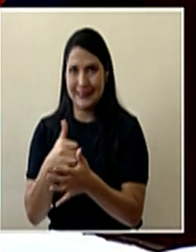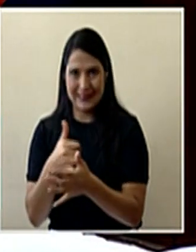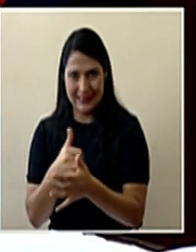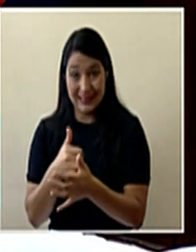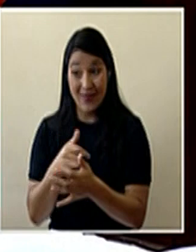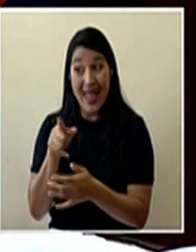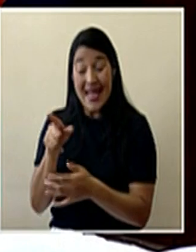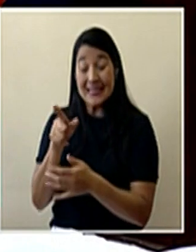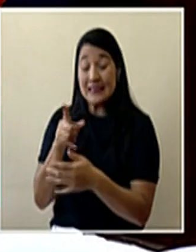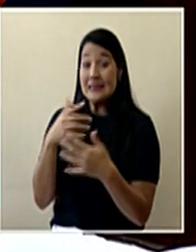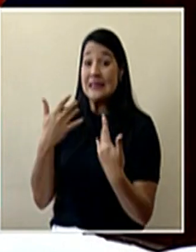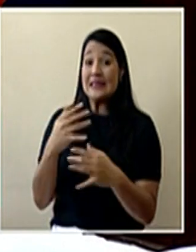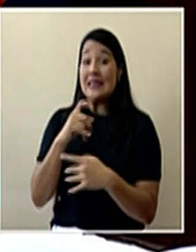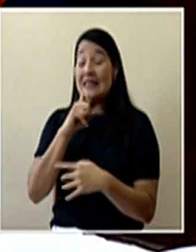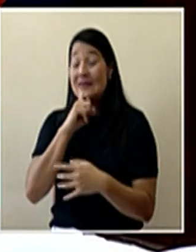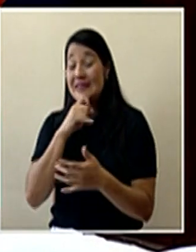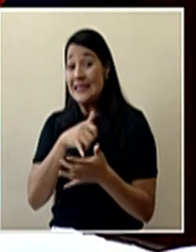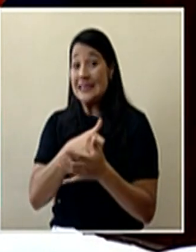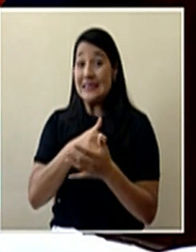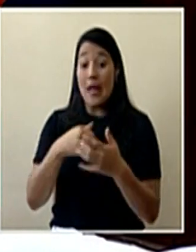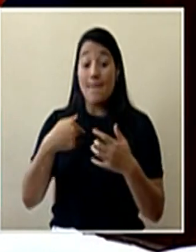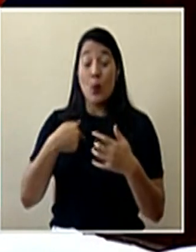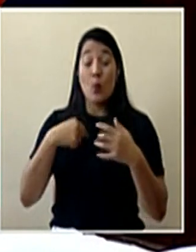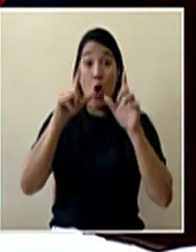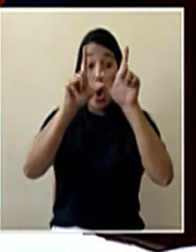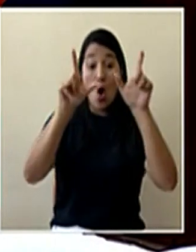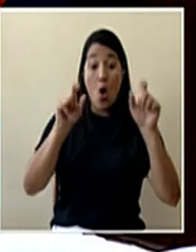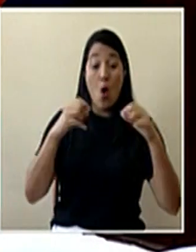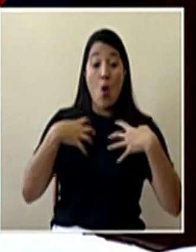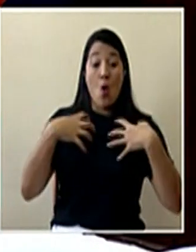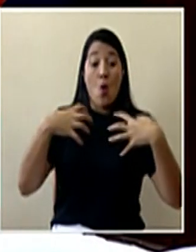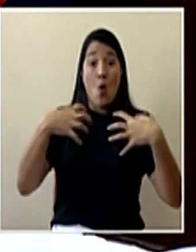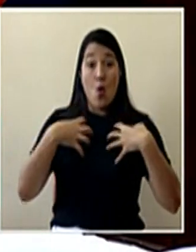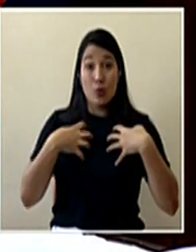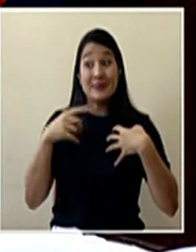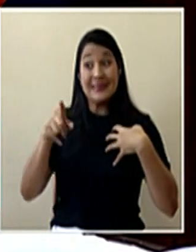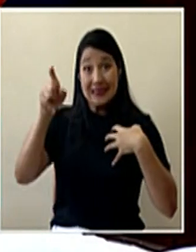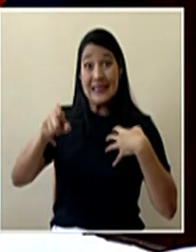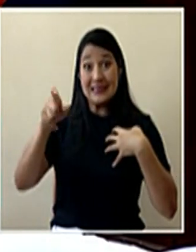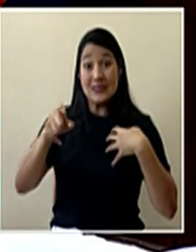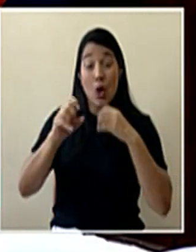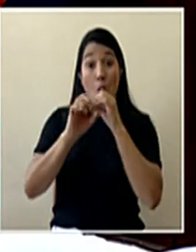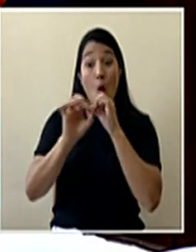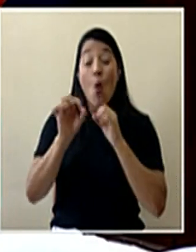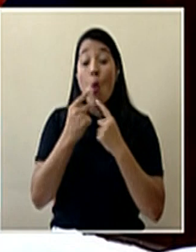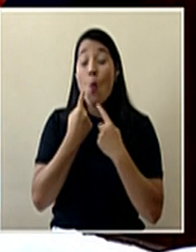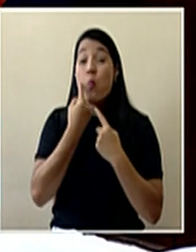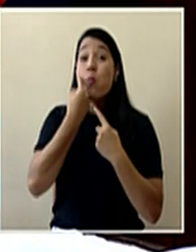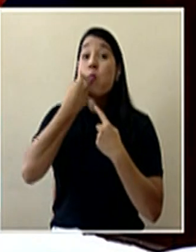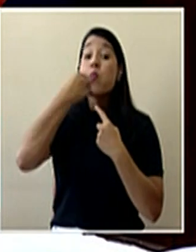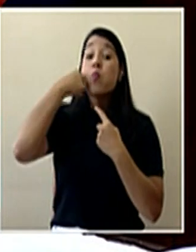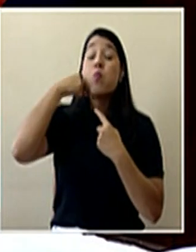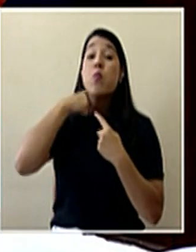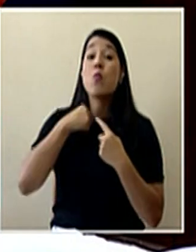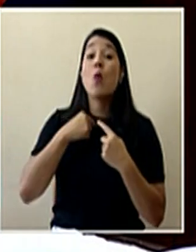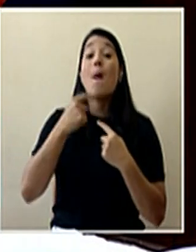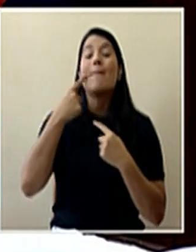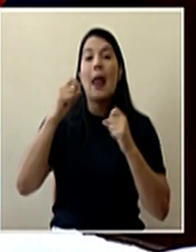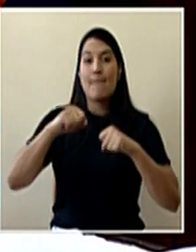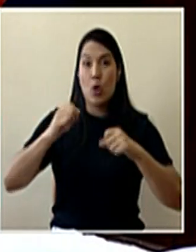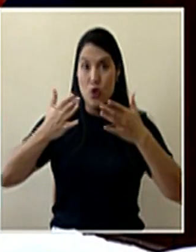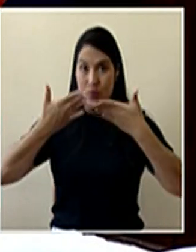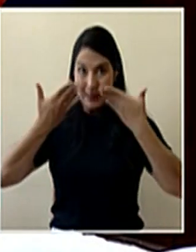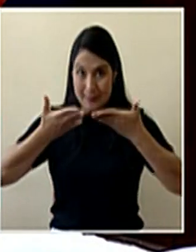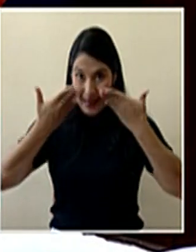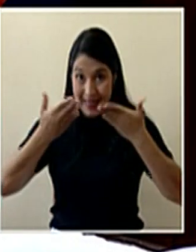vista pulmonar, requirió intubación, requirió que le pusiéramos un tubo por la boca para poder respirar e inclusive requirió